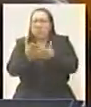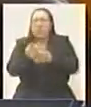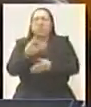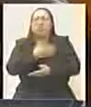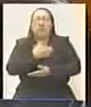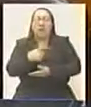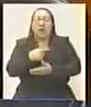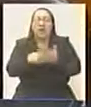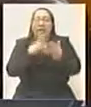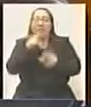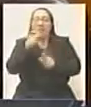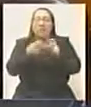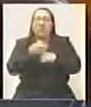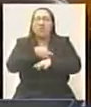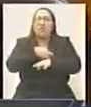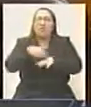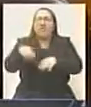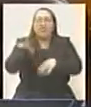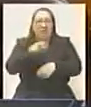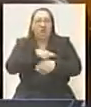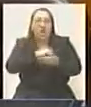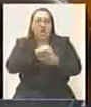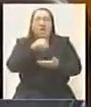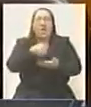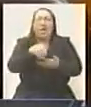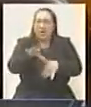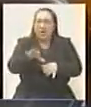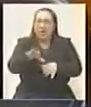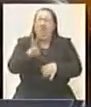presidente, que son profesionales nombrados,